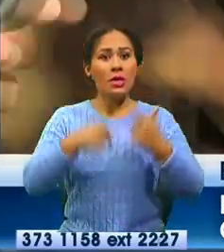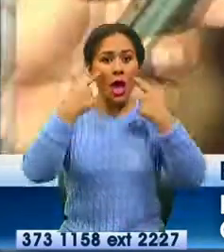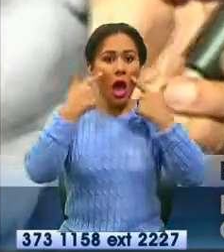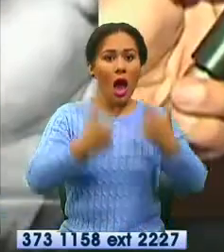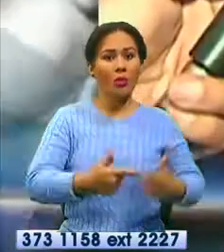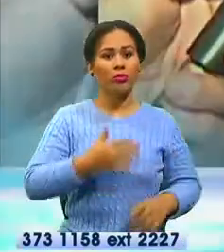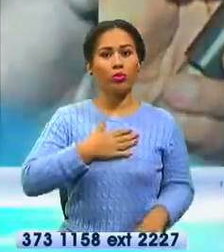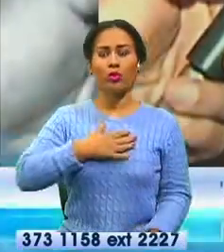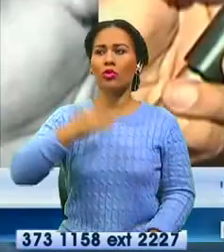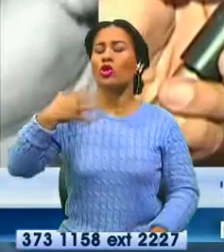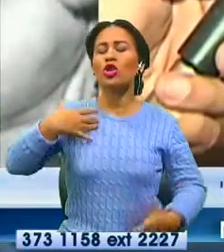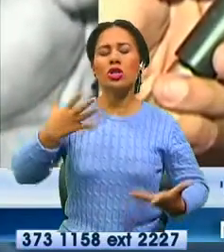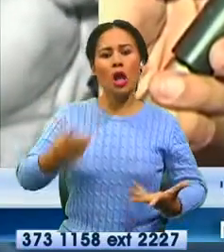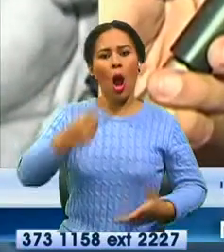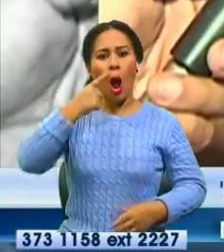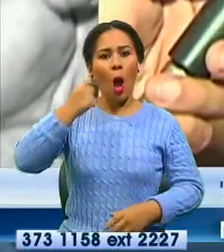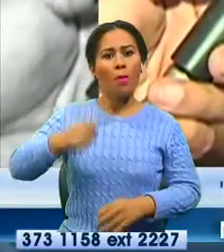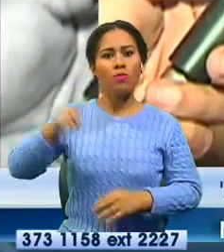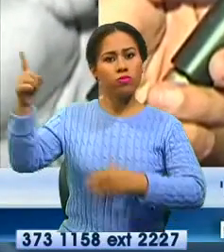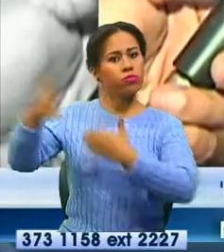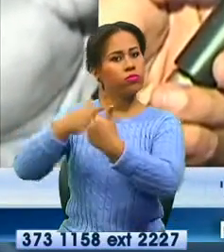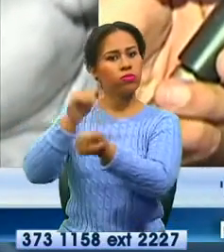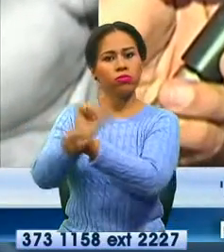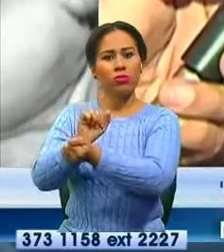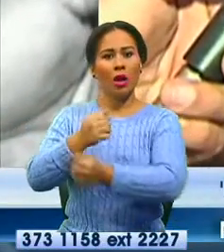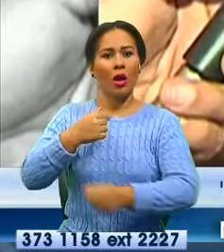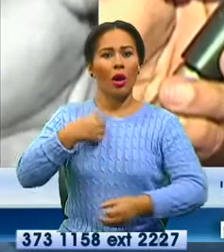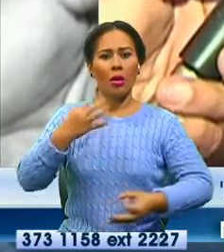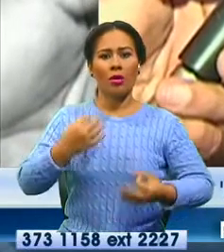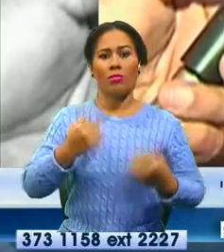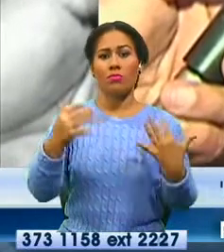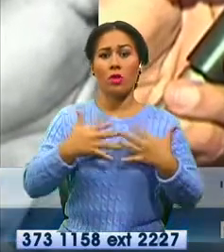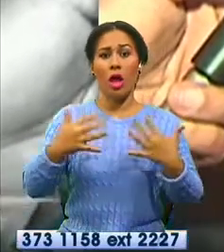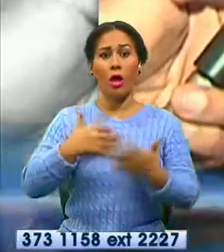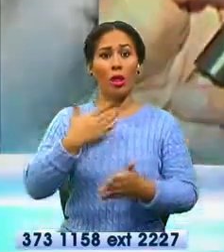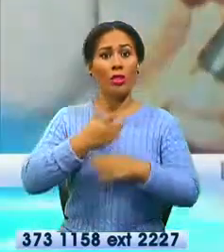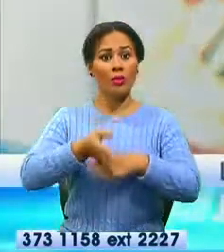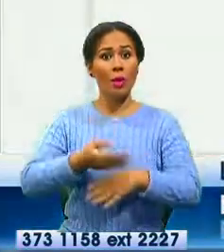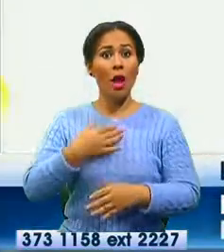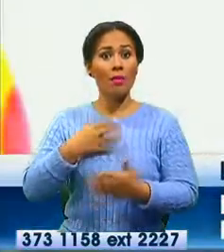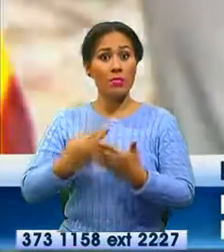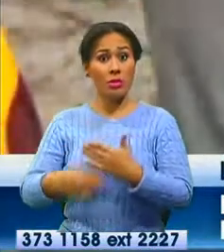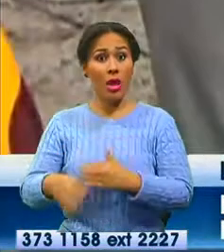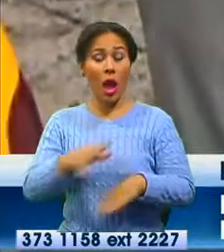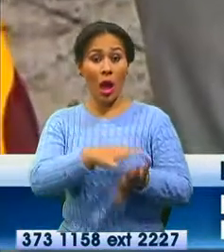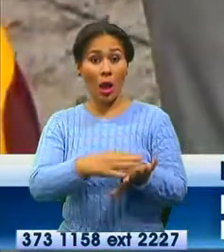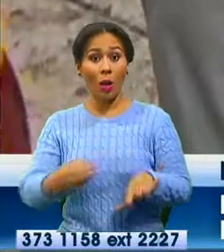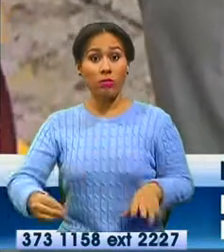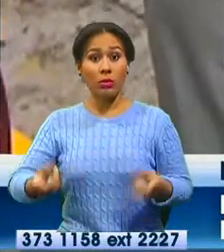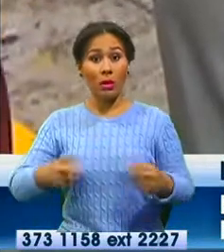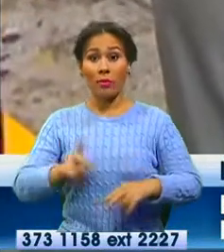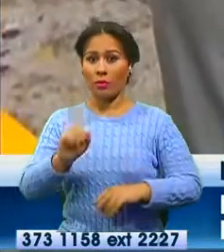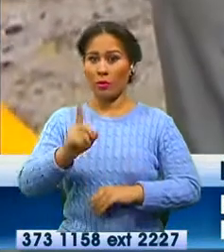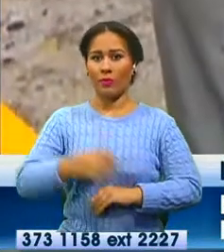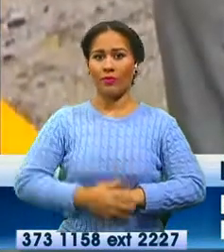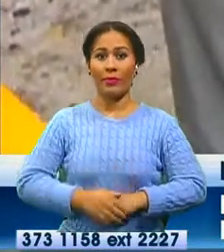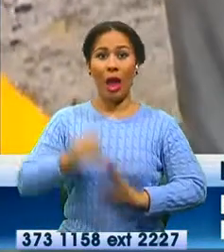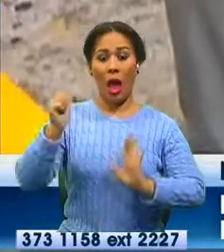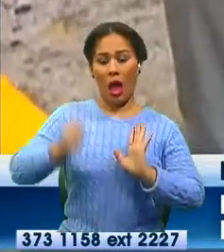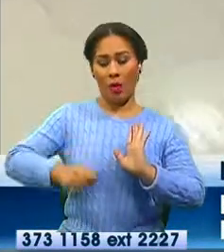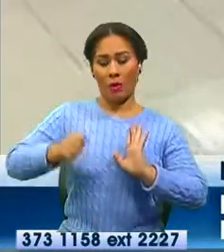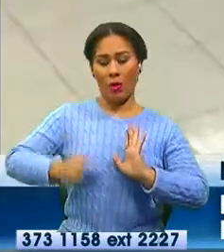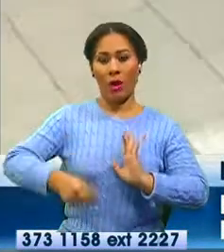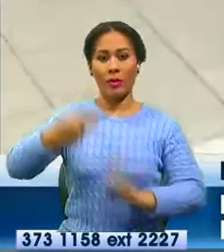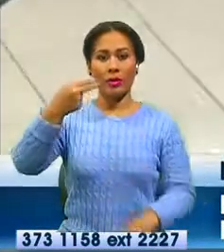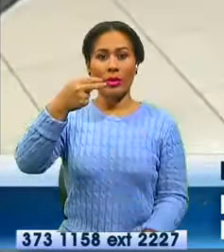hijas. Yo pido justicia por mis hijas. Tengo miedo que ya que mañana le vaya a pasar a otra de mis hijas. Apareció el abogado Hernán Ulloa, quien al ver